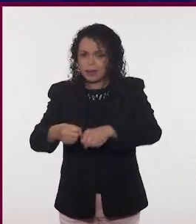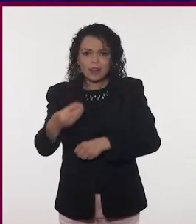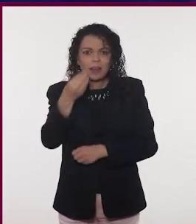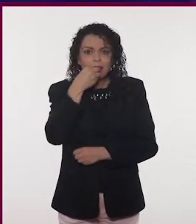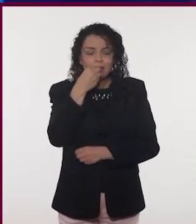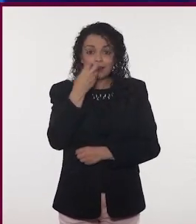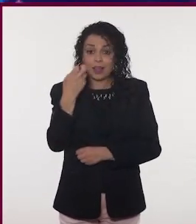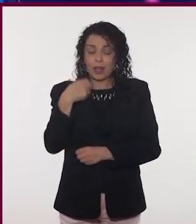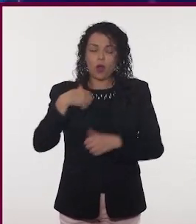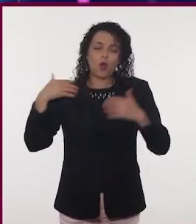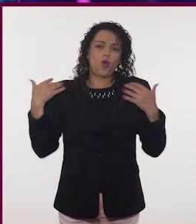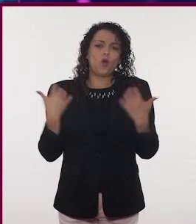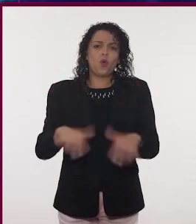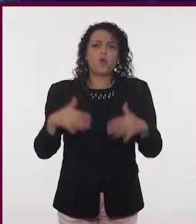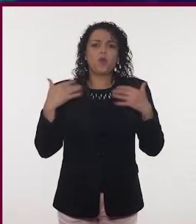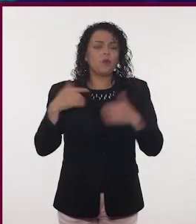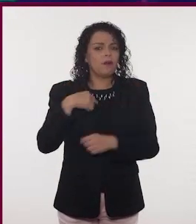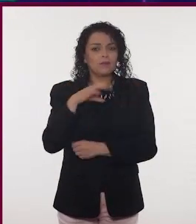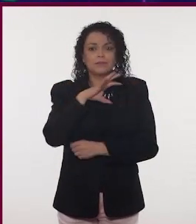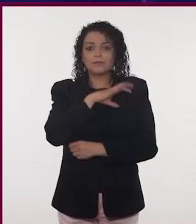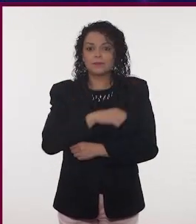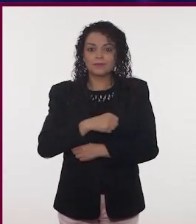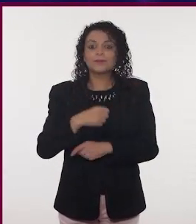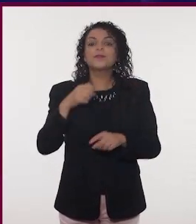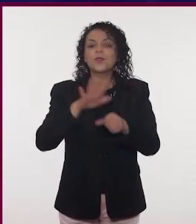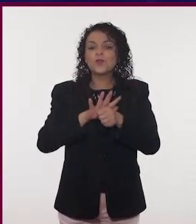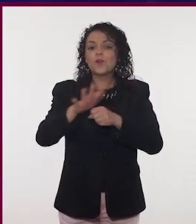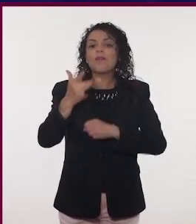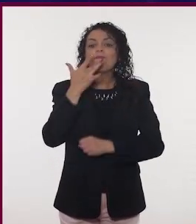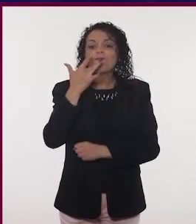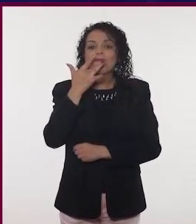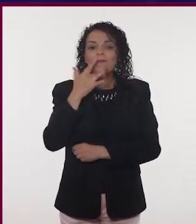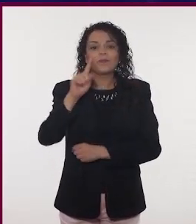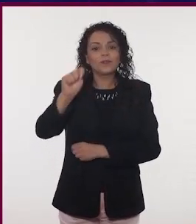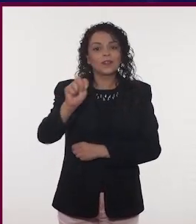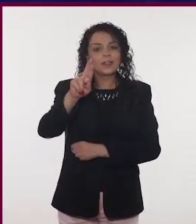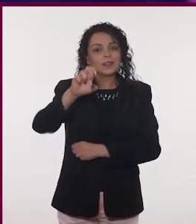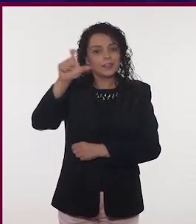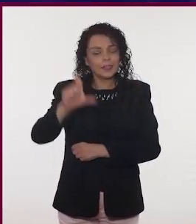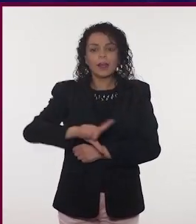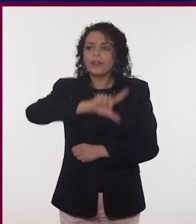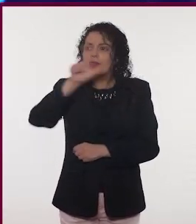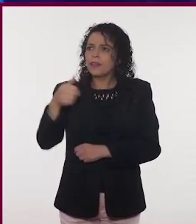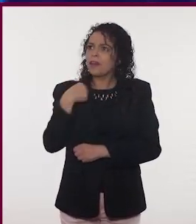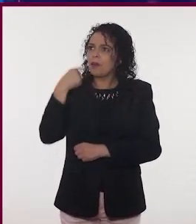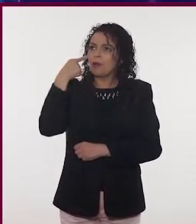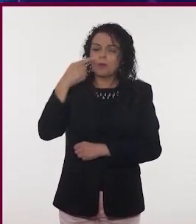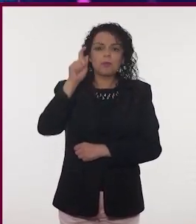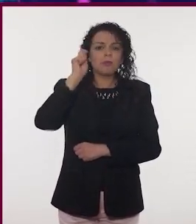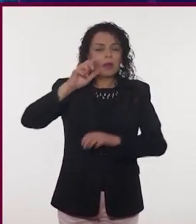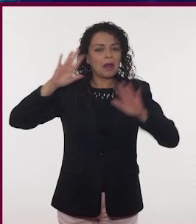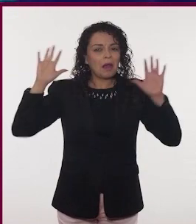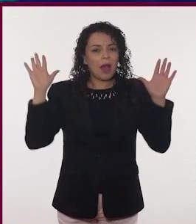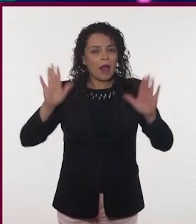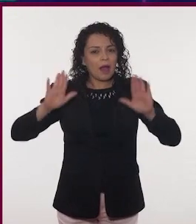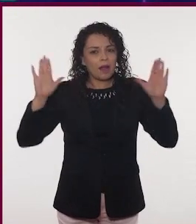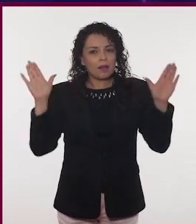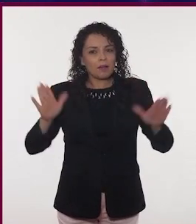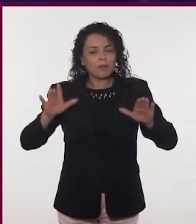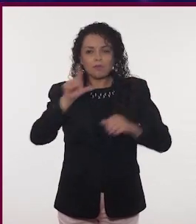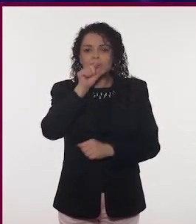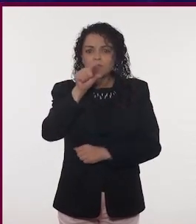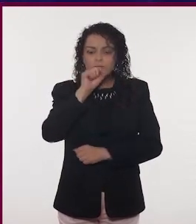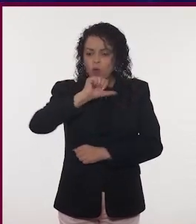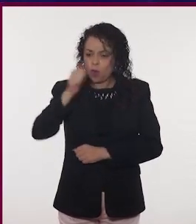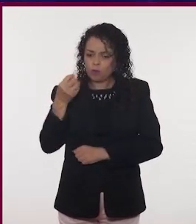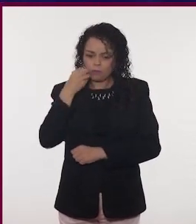Y me fascinaba el Tyrannosaurus Rex. Después me di cuenta que había aves que comían otras aves. Y ahí